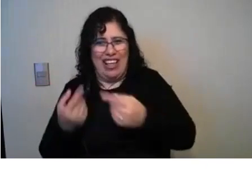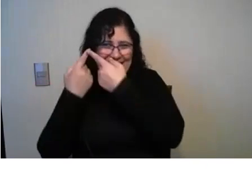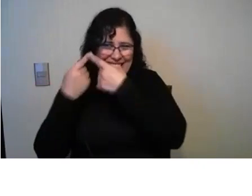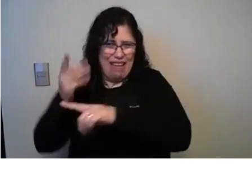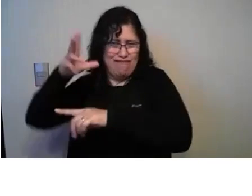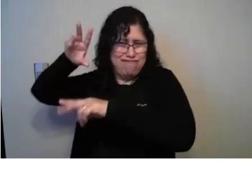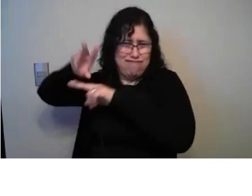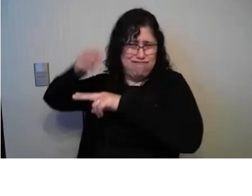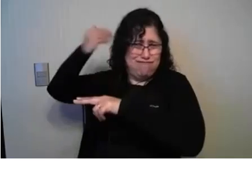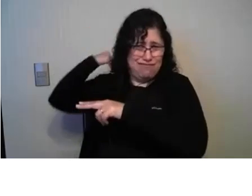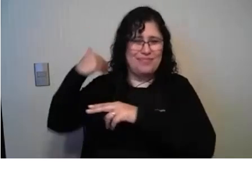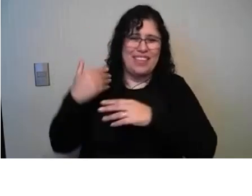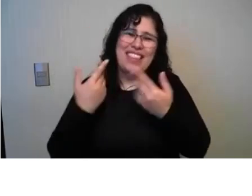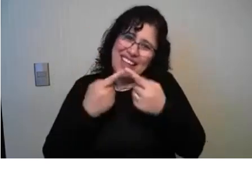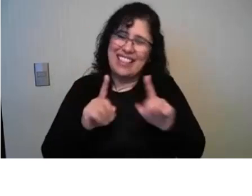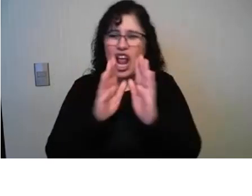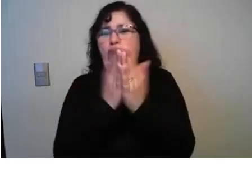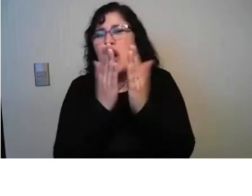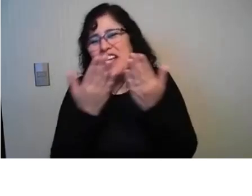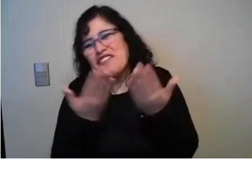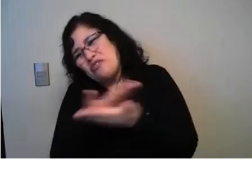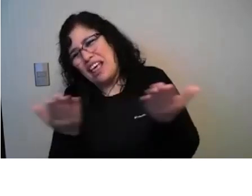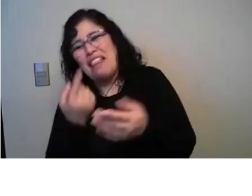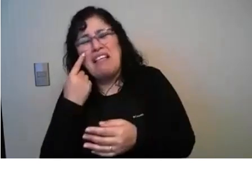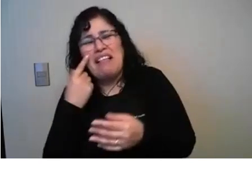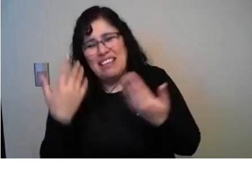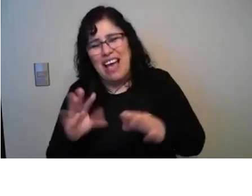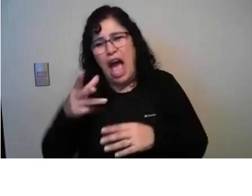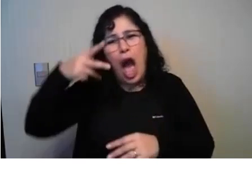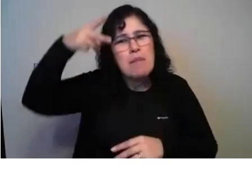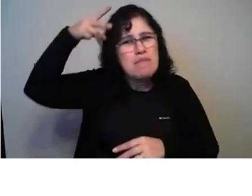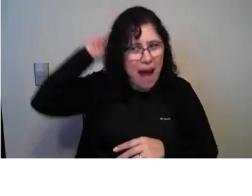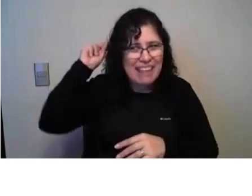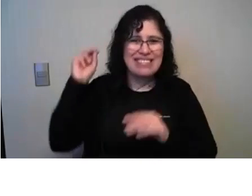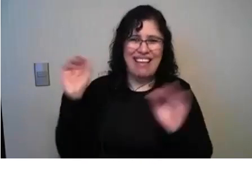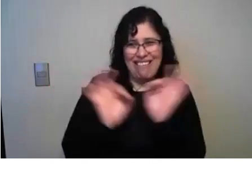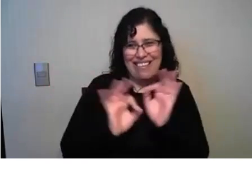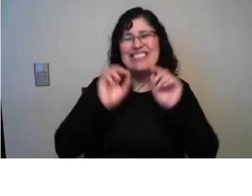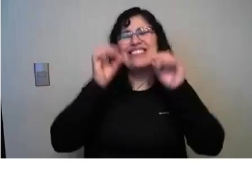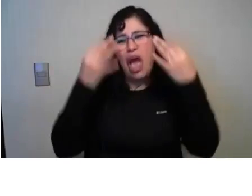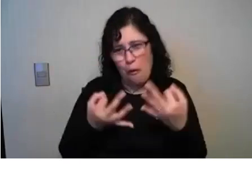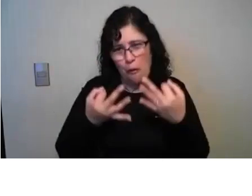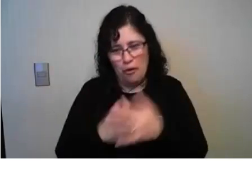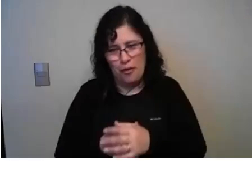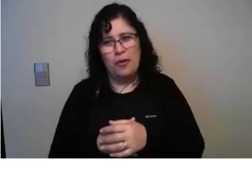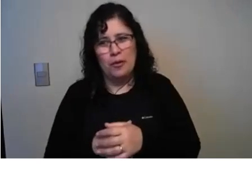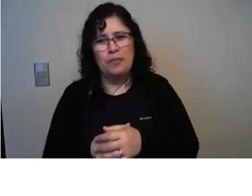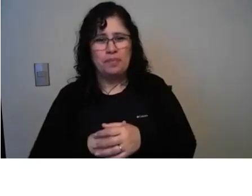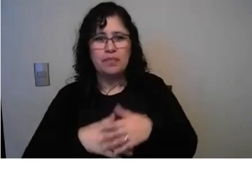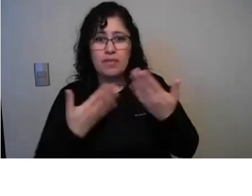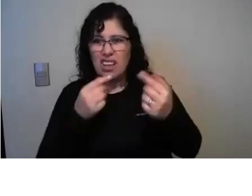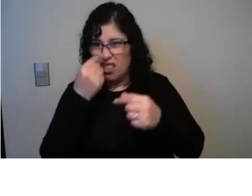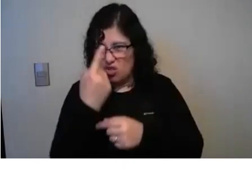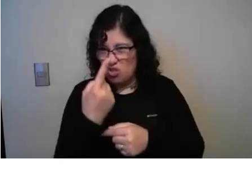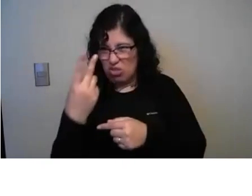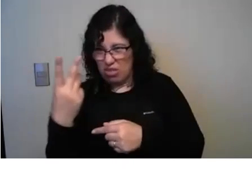en libro, eso lo tienen que haber visto con la profesora Marcia Molinet. Aquí están una serie de números